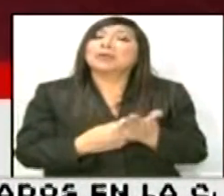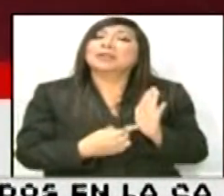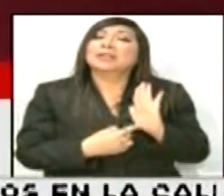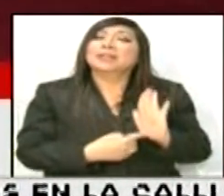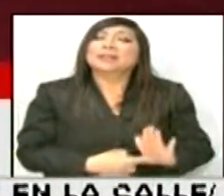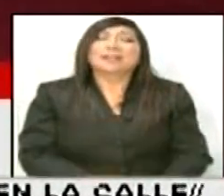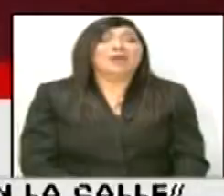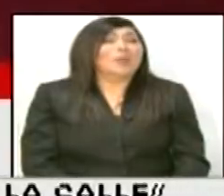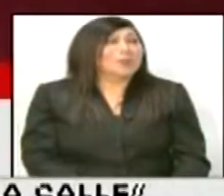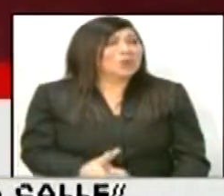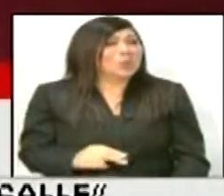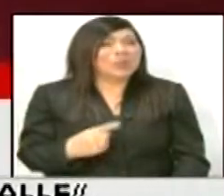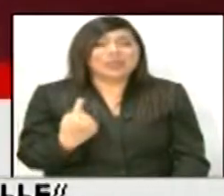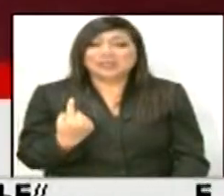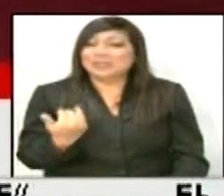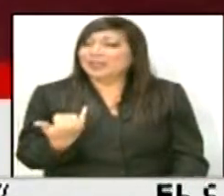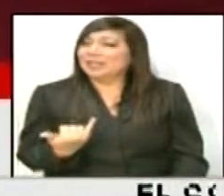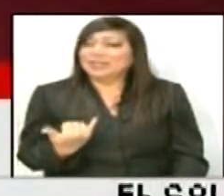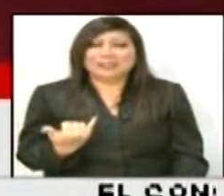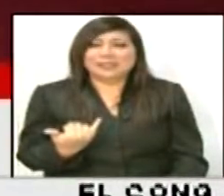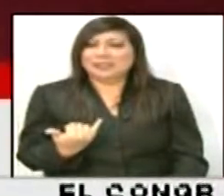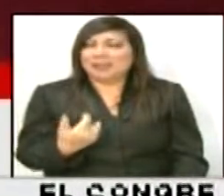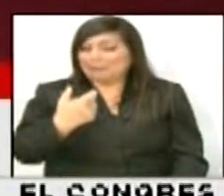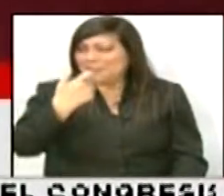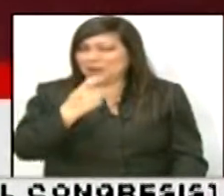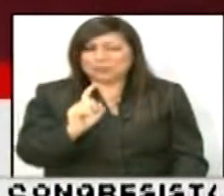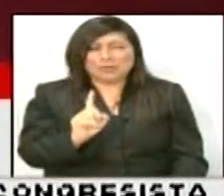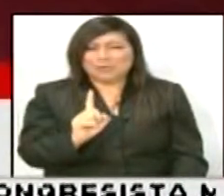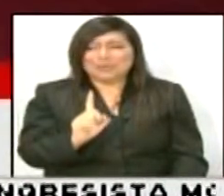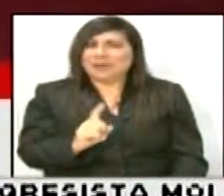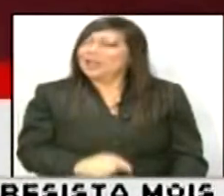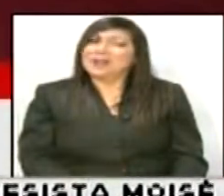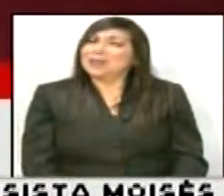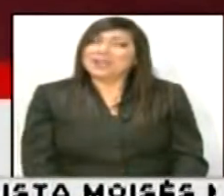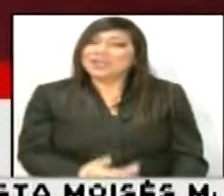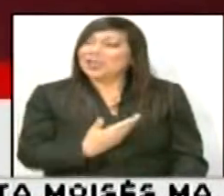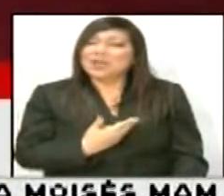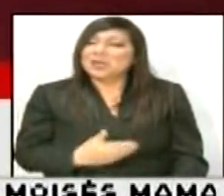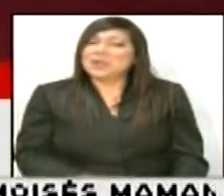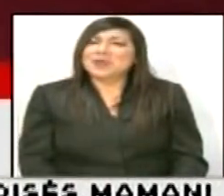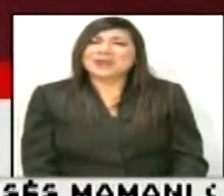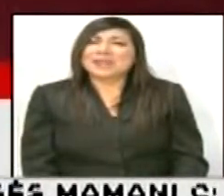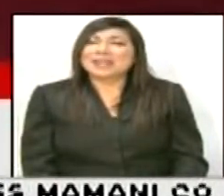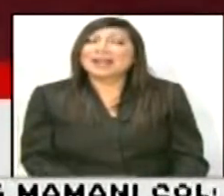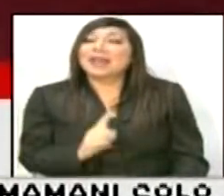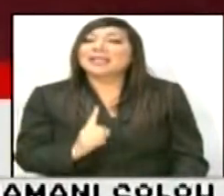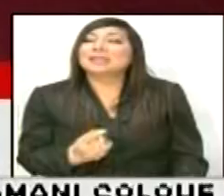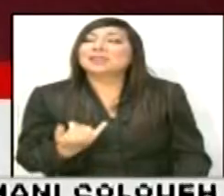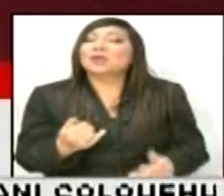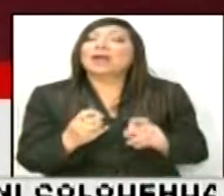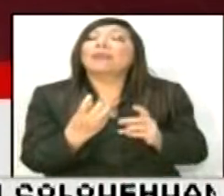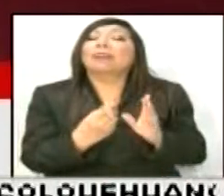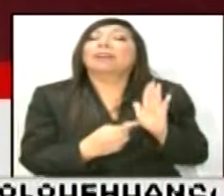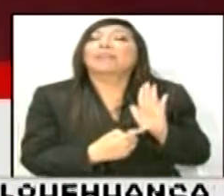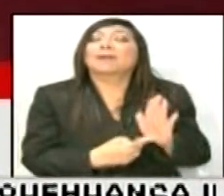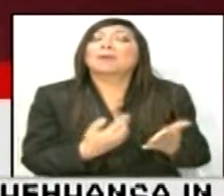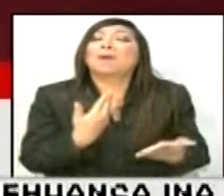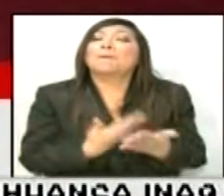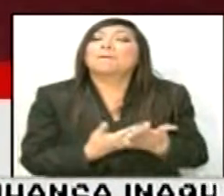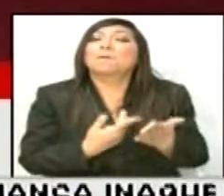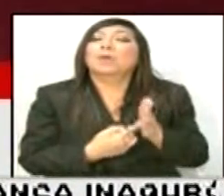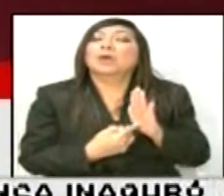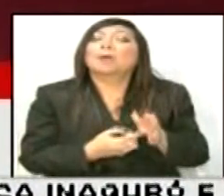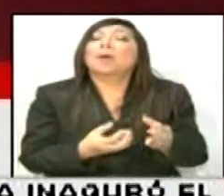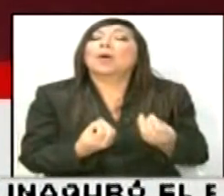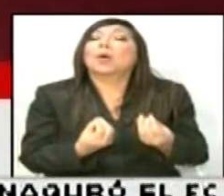dados. No es esto una crítica personal a un ejercicio gubernamental específico. Esta es una demostración con pruebas